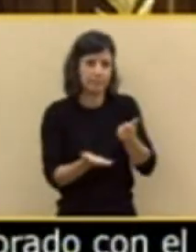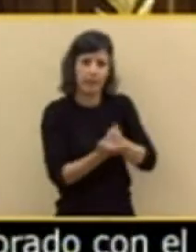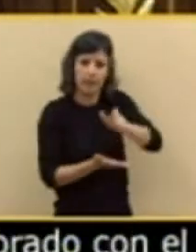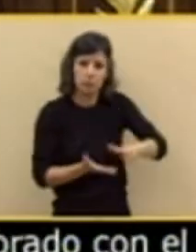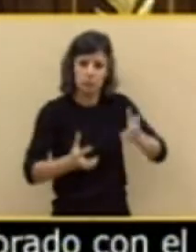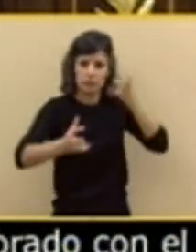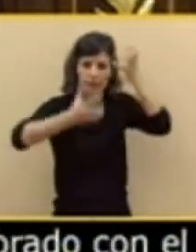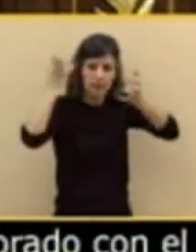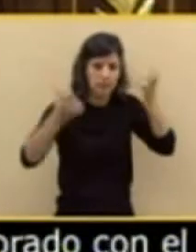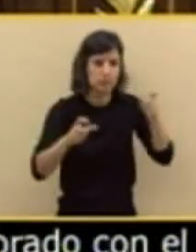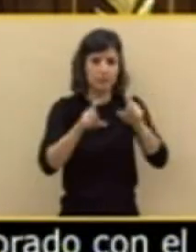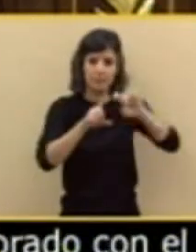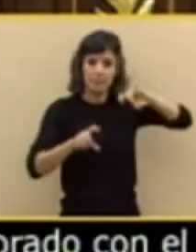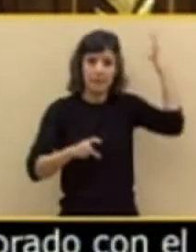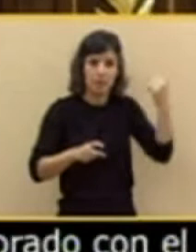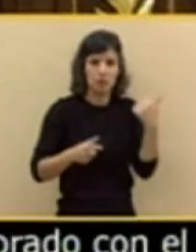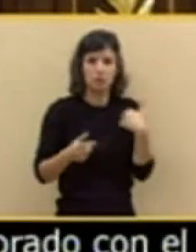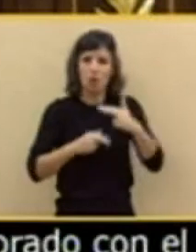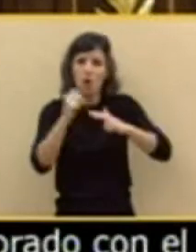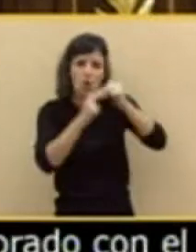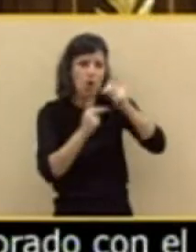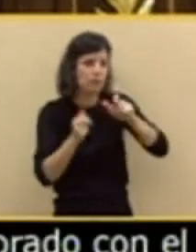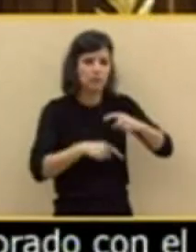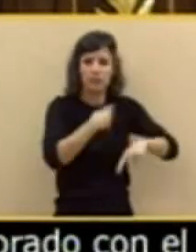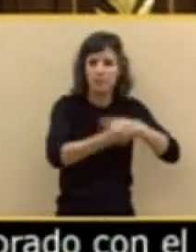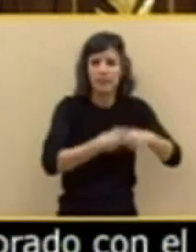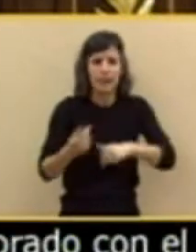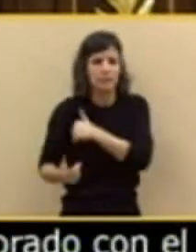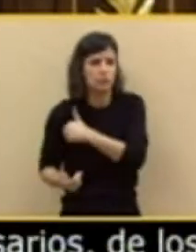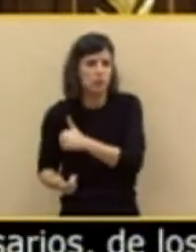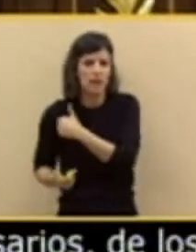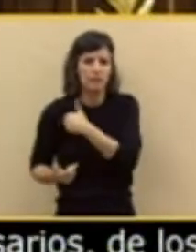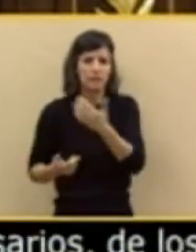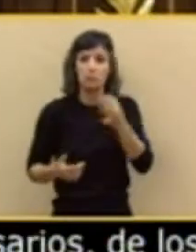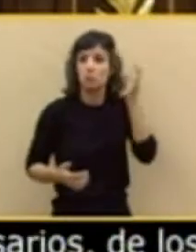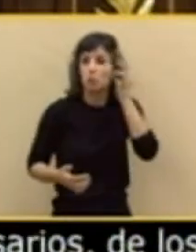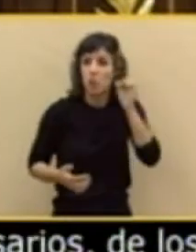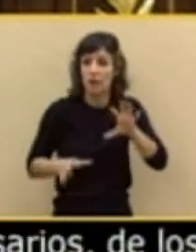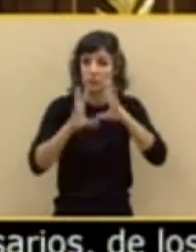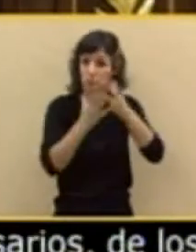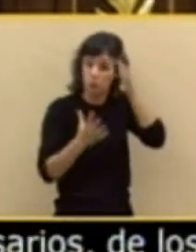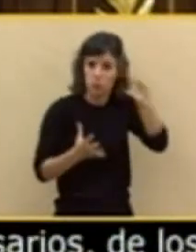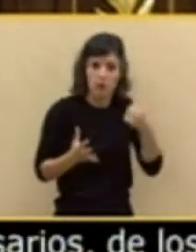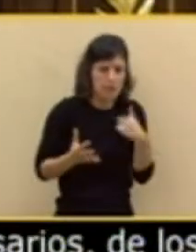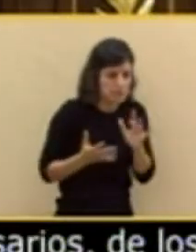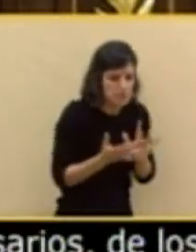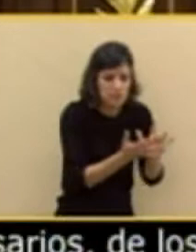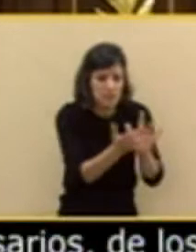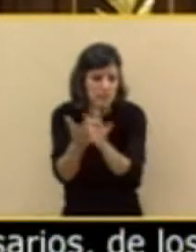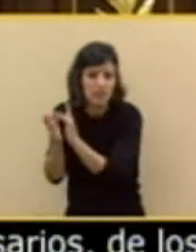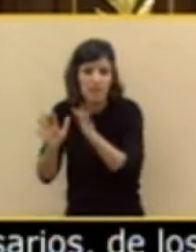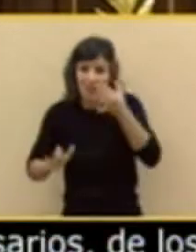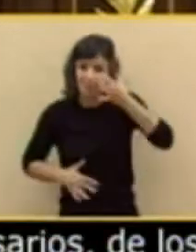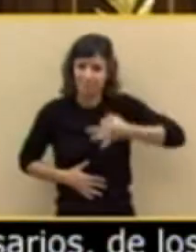sí, desde mi punto de vista, si no ha habido o no hay un paso de gente de Vox